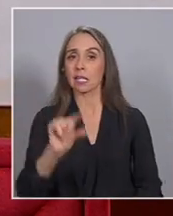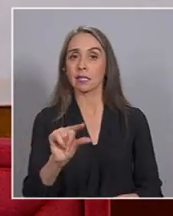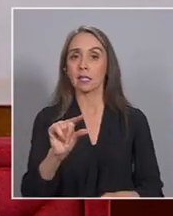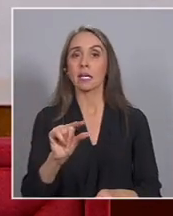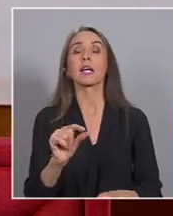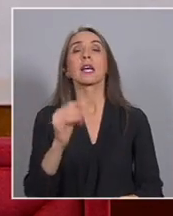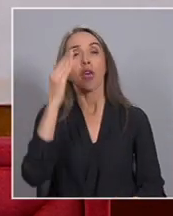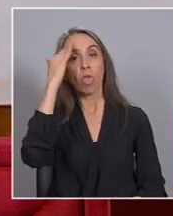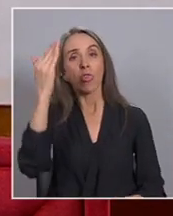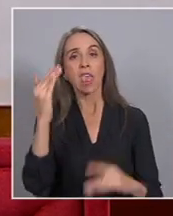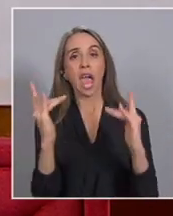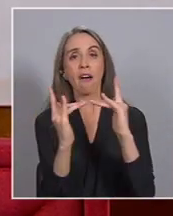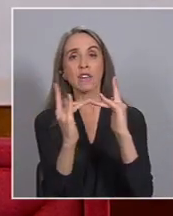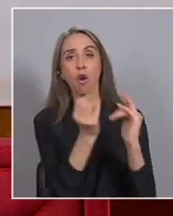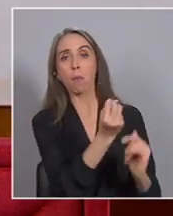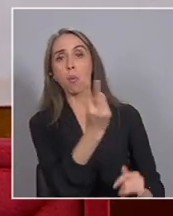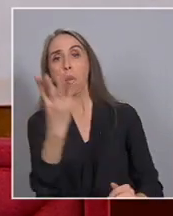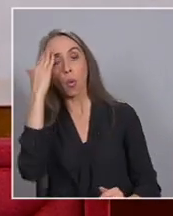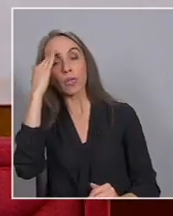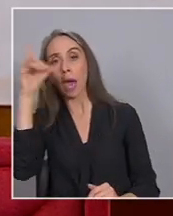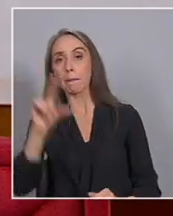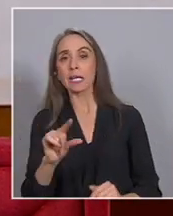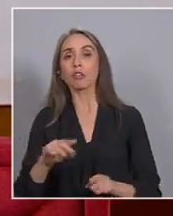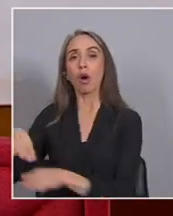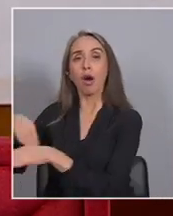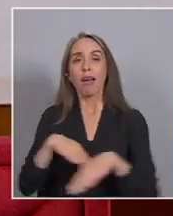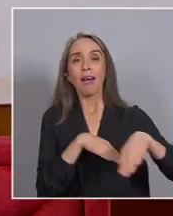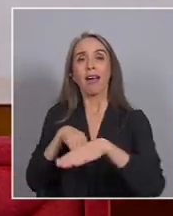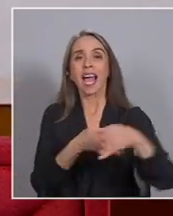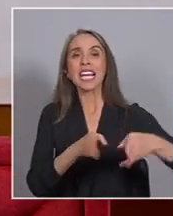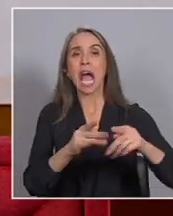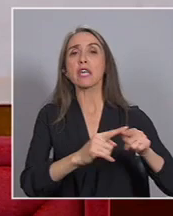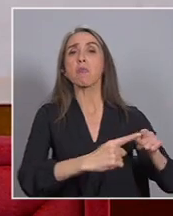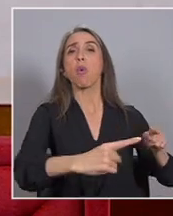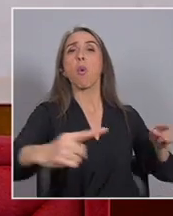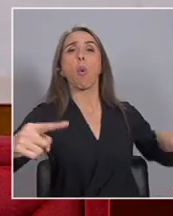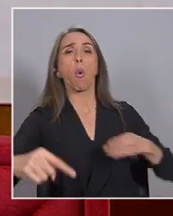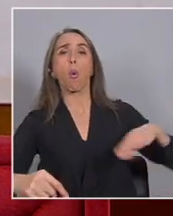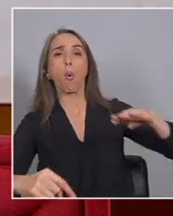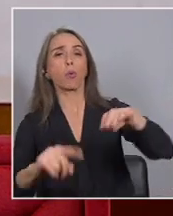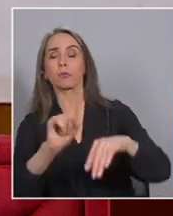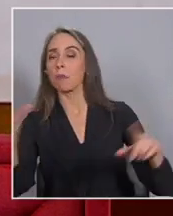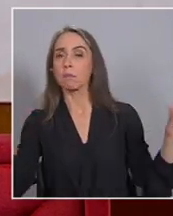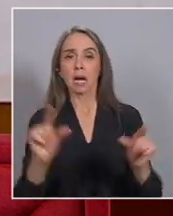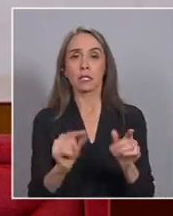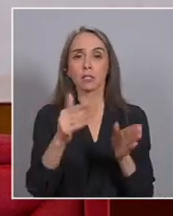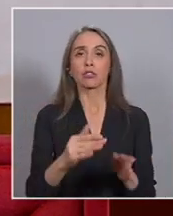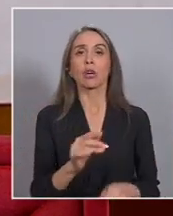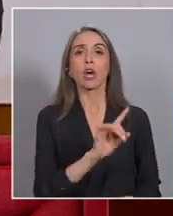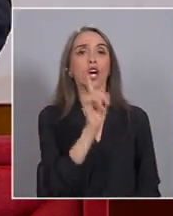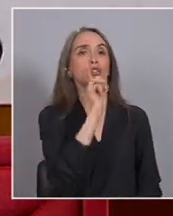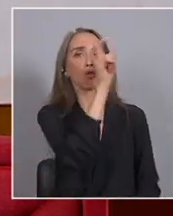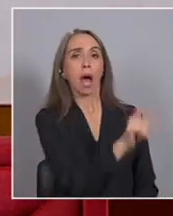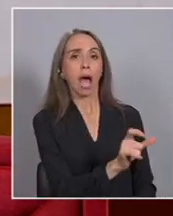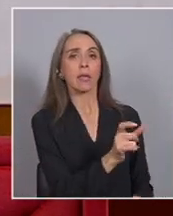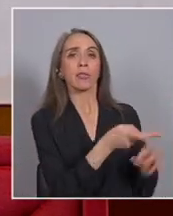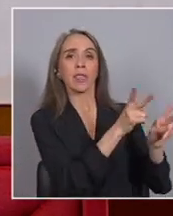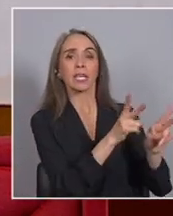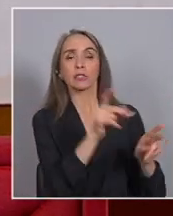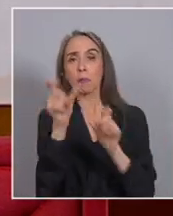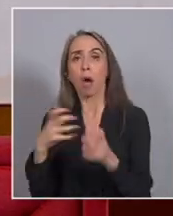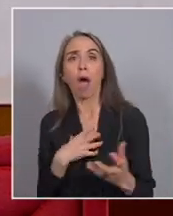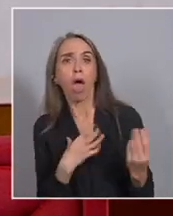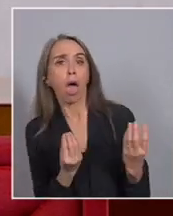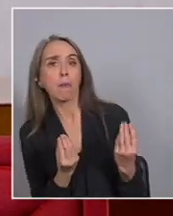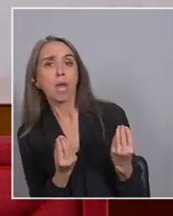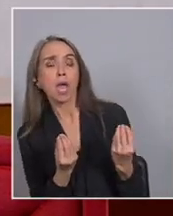limitando los días de velorio y el recorrido de los cortejos, entre otras medidas. Porque nadie tiene derecho a amedrentar a la